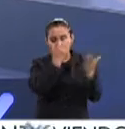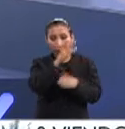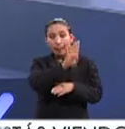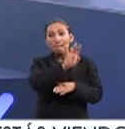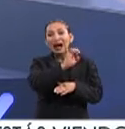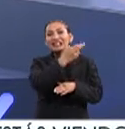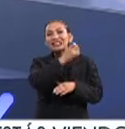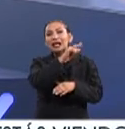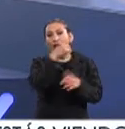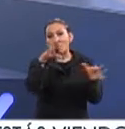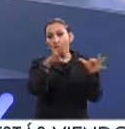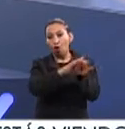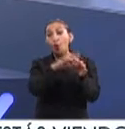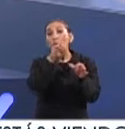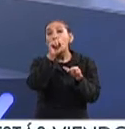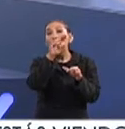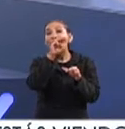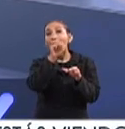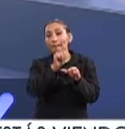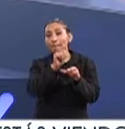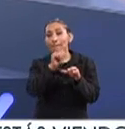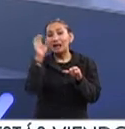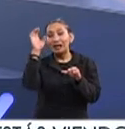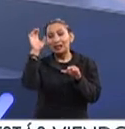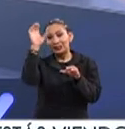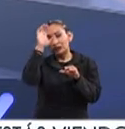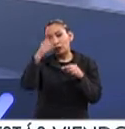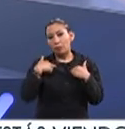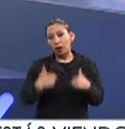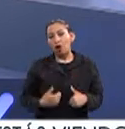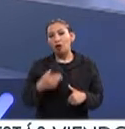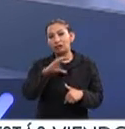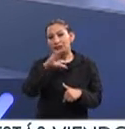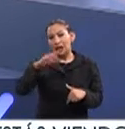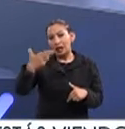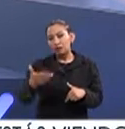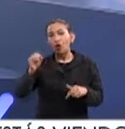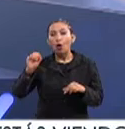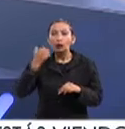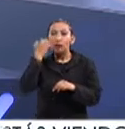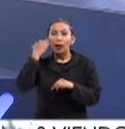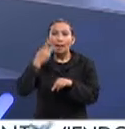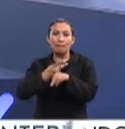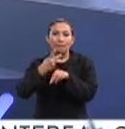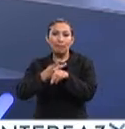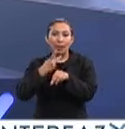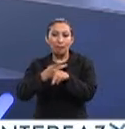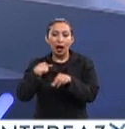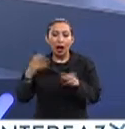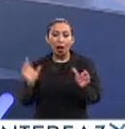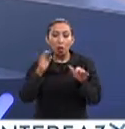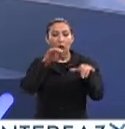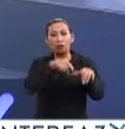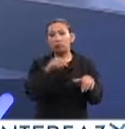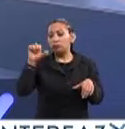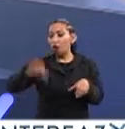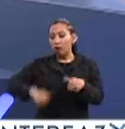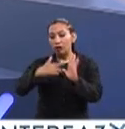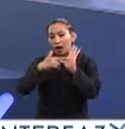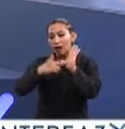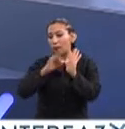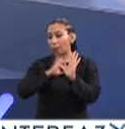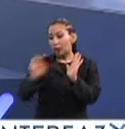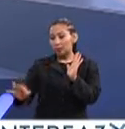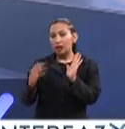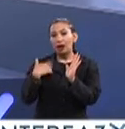el bachillerato, ya sea en el Colegio de Ciencias y Humanidades o en la Escuela Nacional Preparatoria, y acceden por este pase reglamentado,